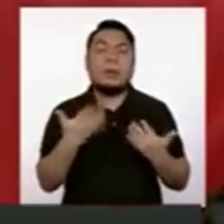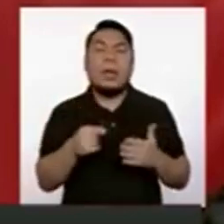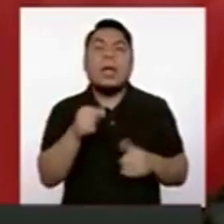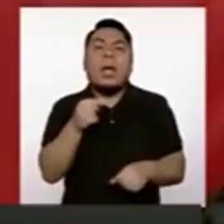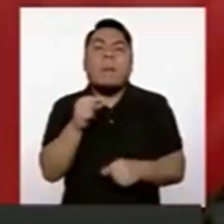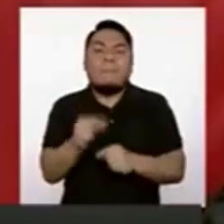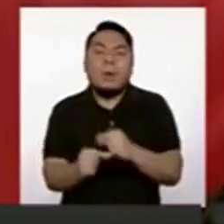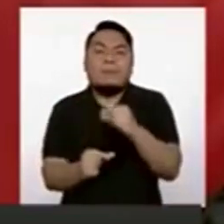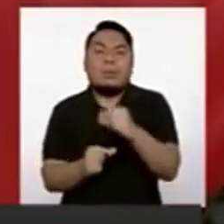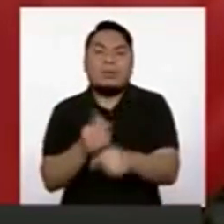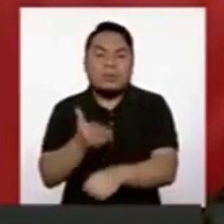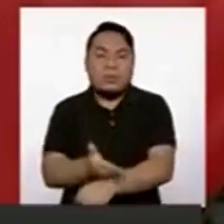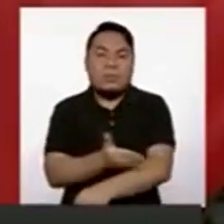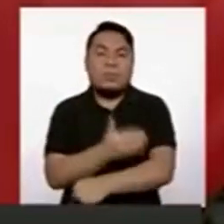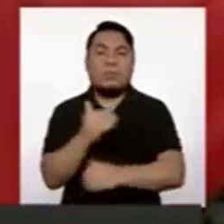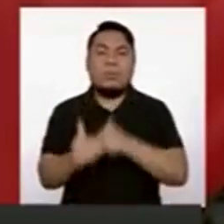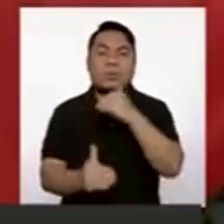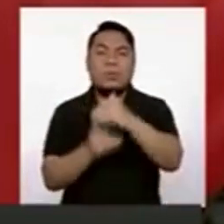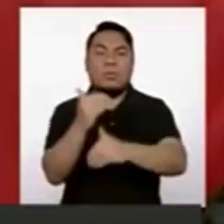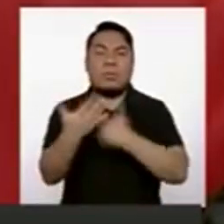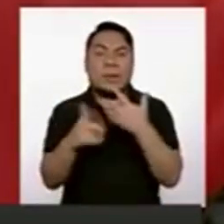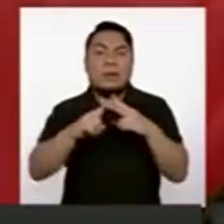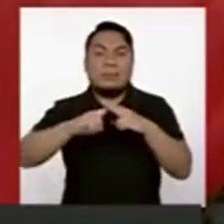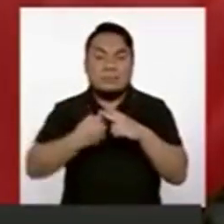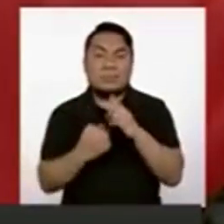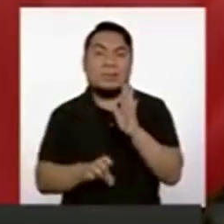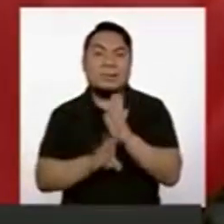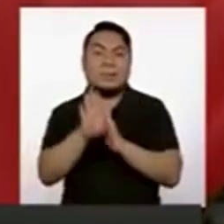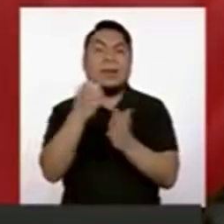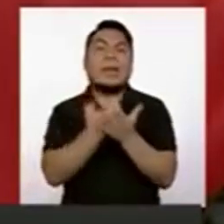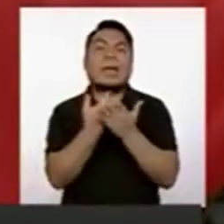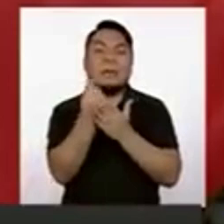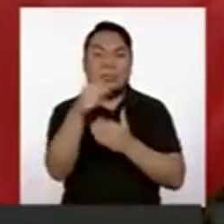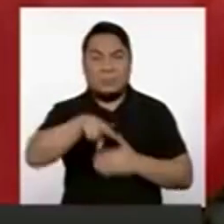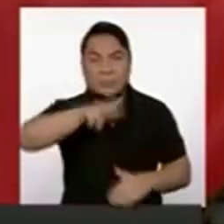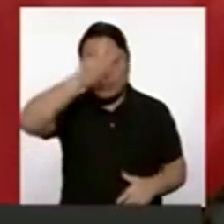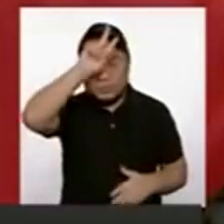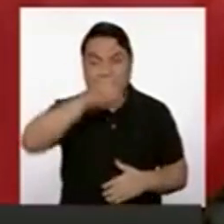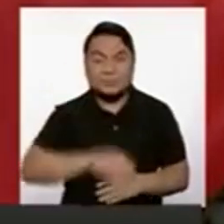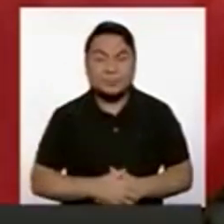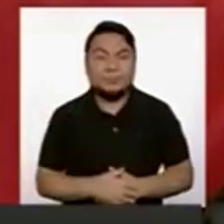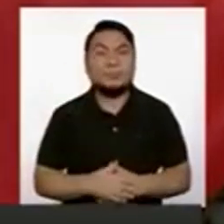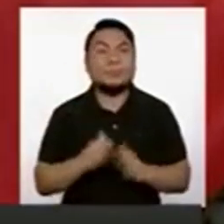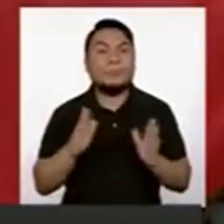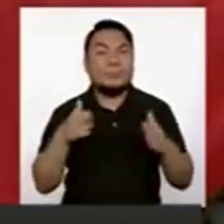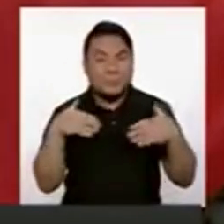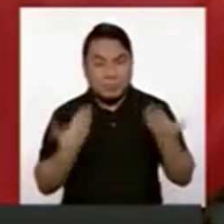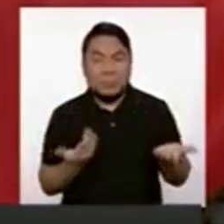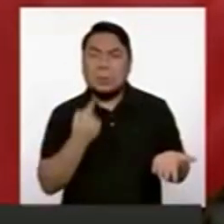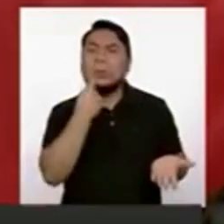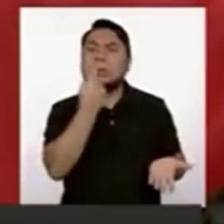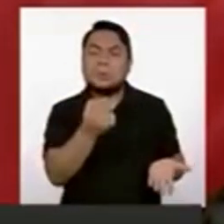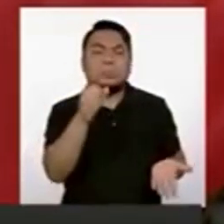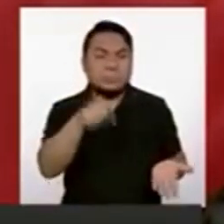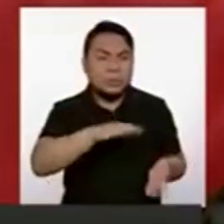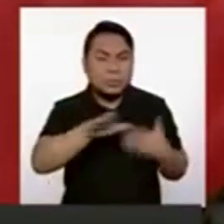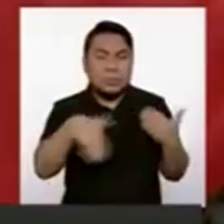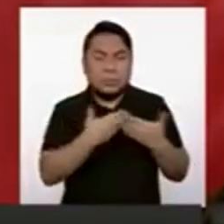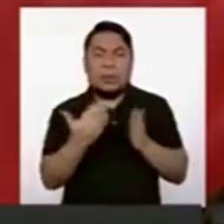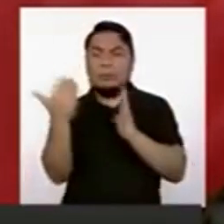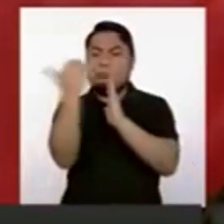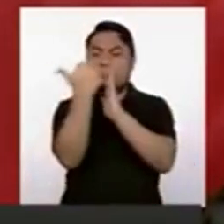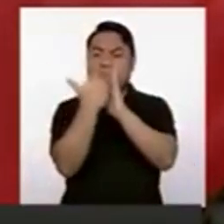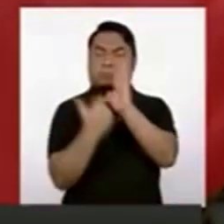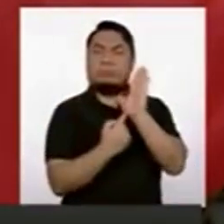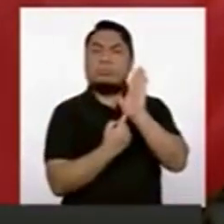proceso ya de reactivación de la economía. Y podemos decir que con las medidas que se ha